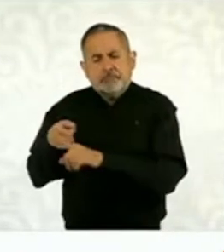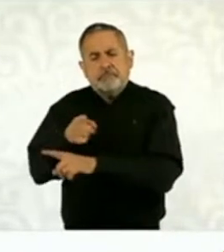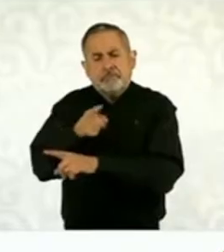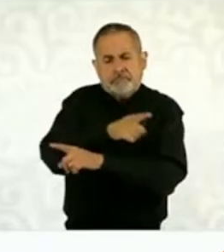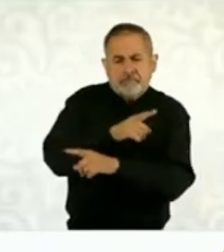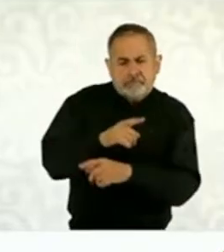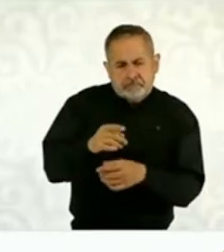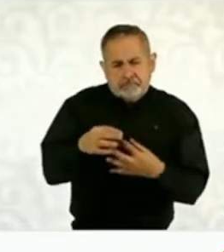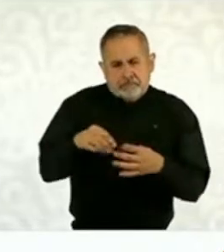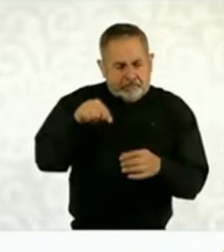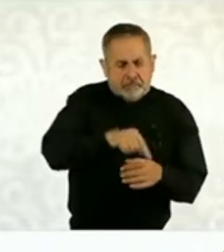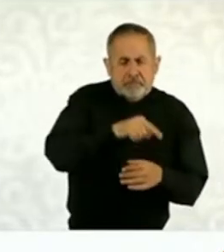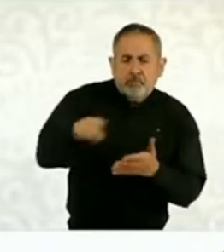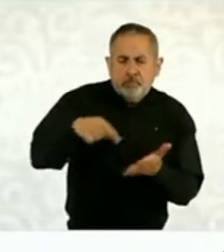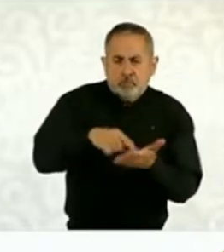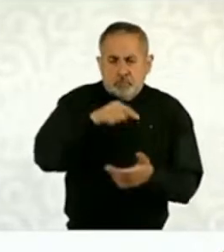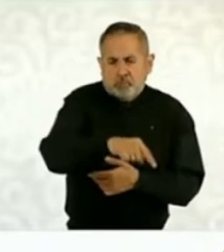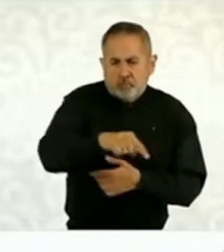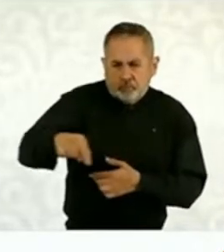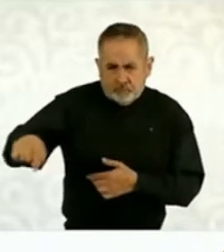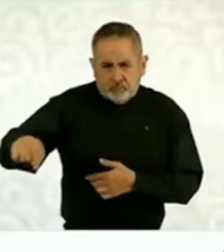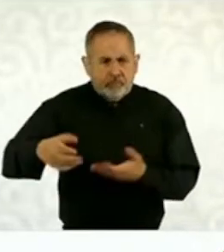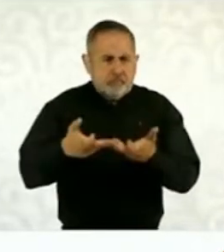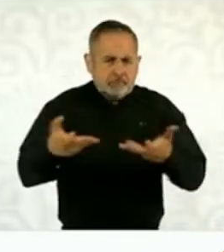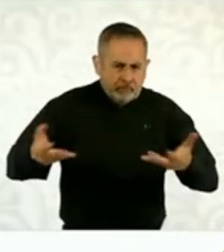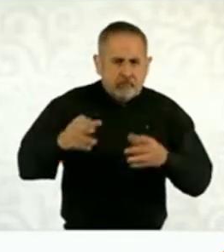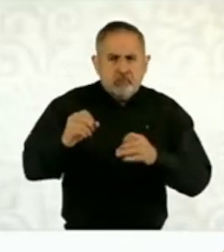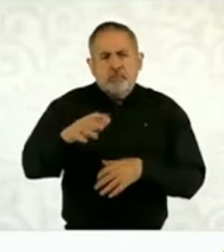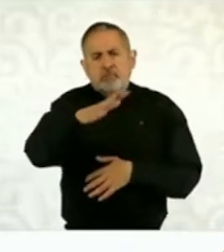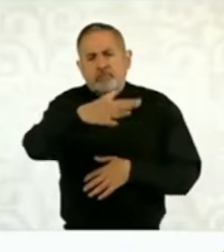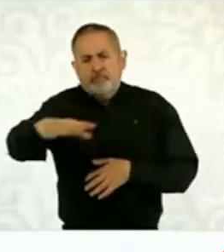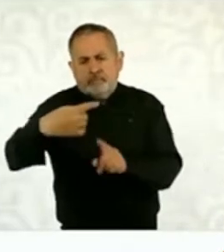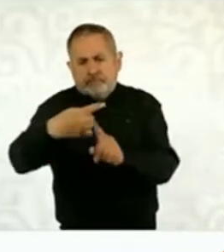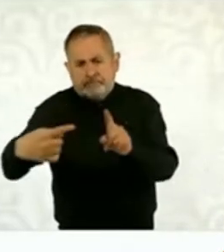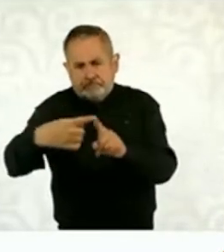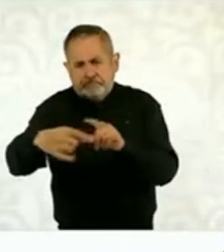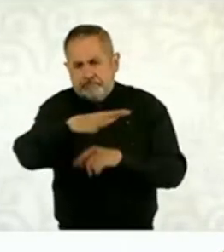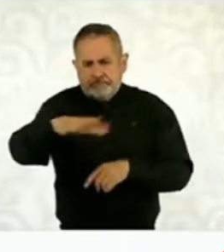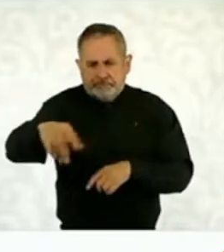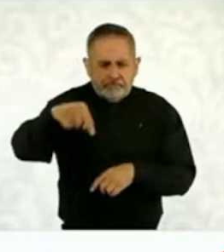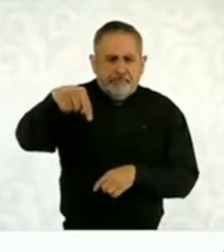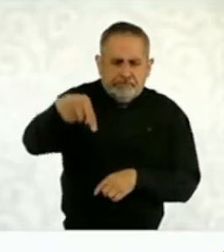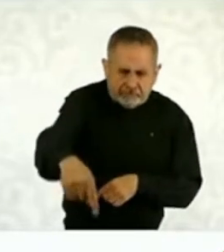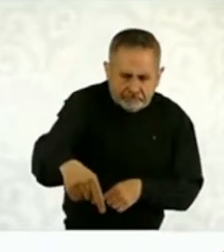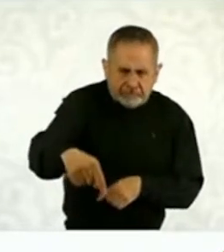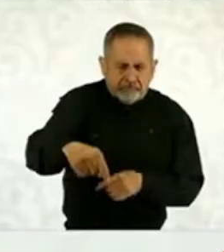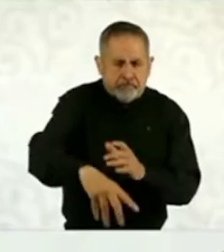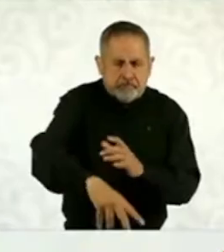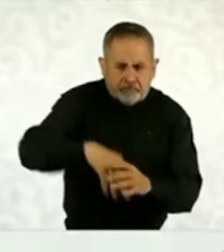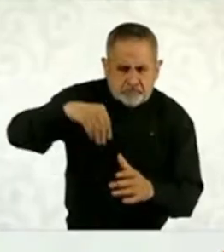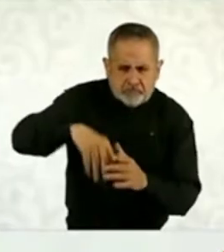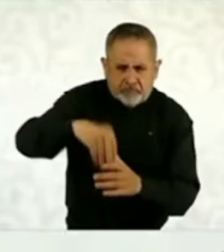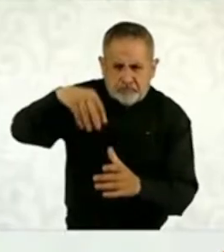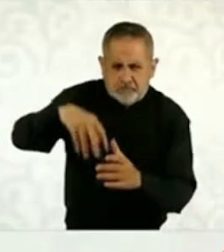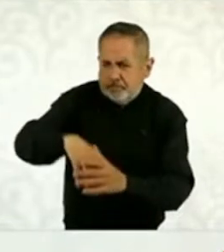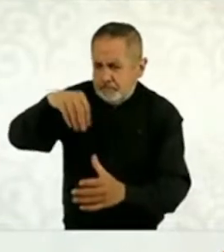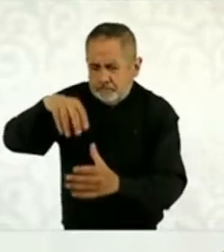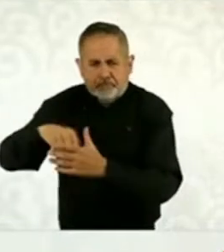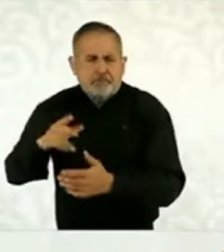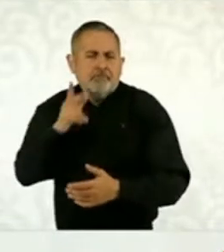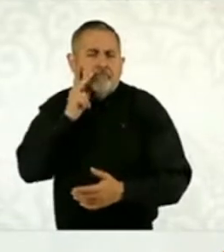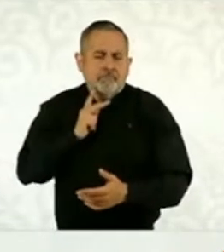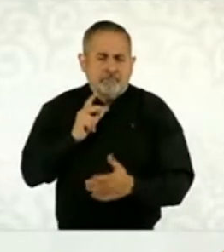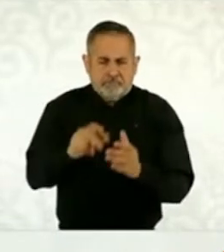muy importantes, tanto en tierra como en aguas someras. Aguas someras son las aguas que no son,